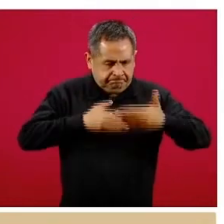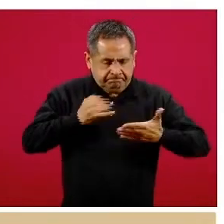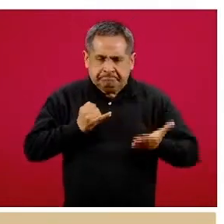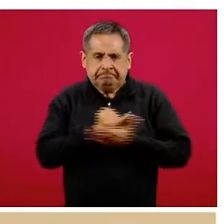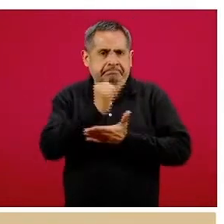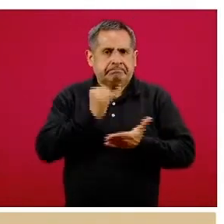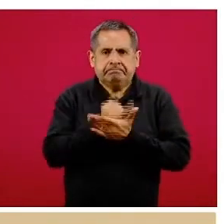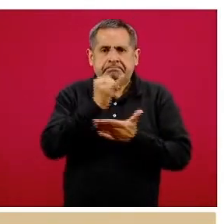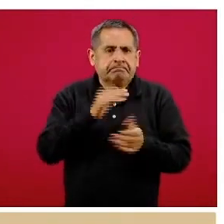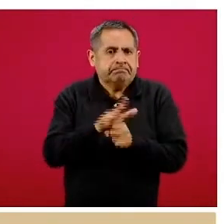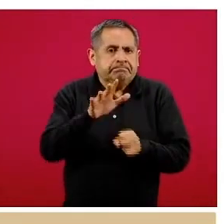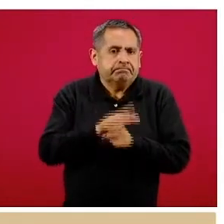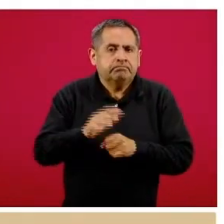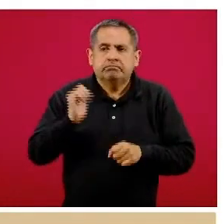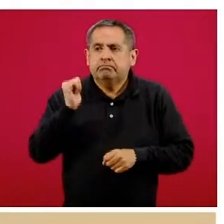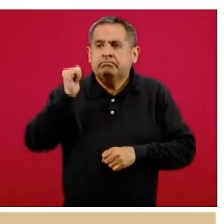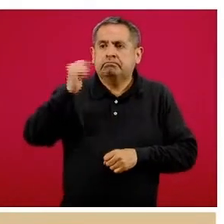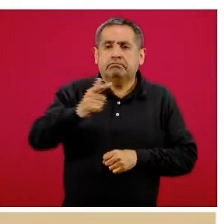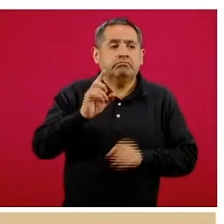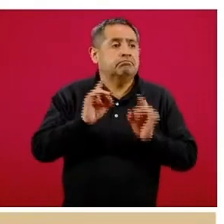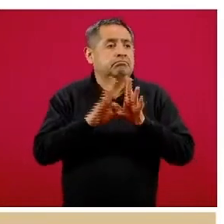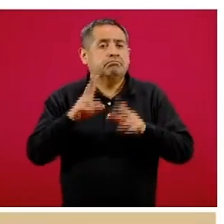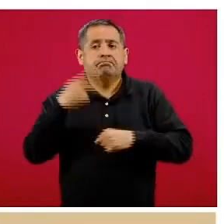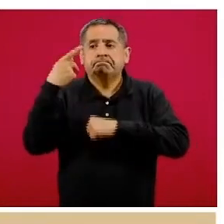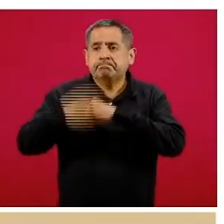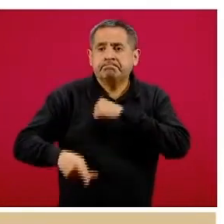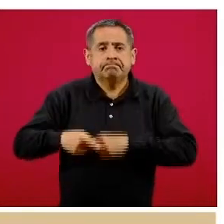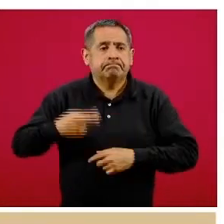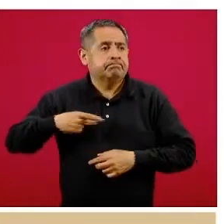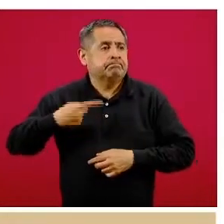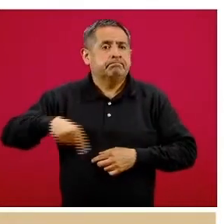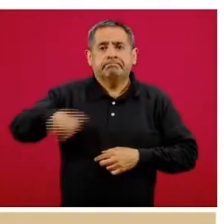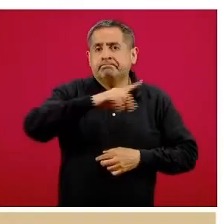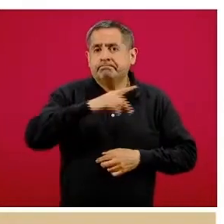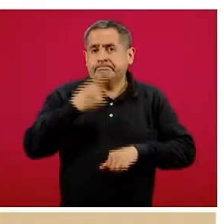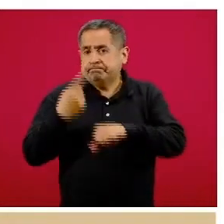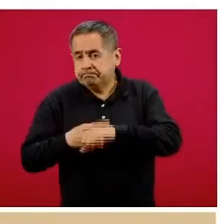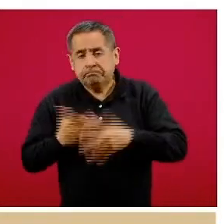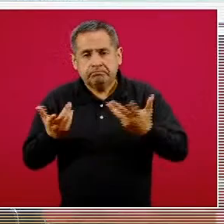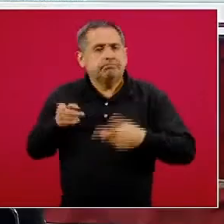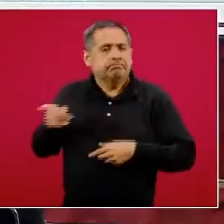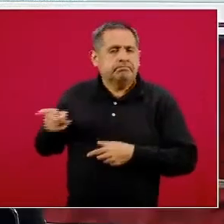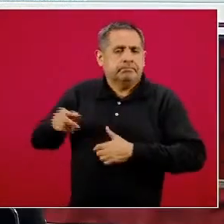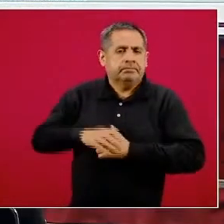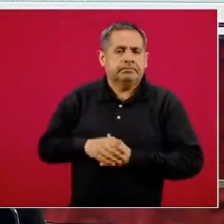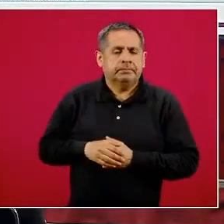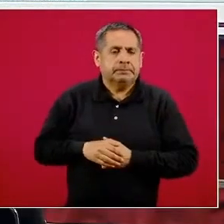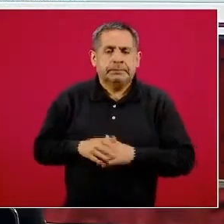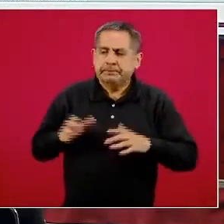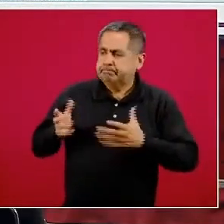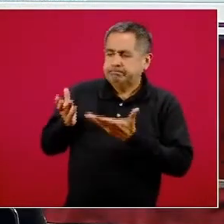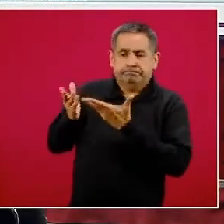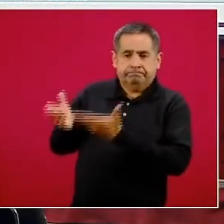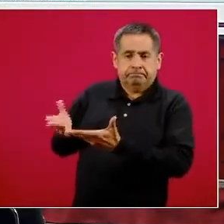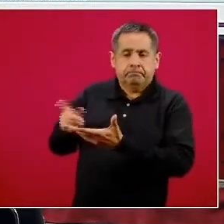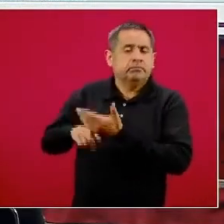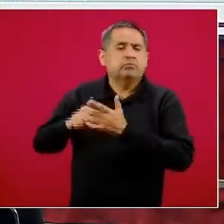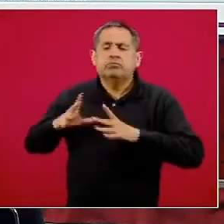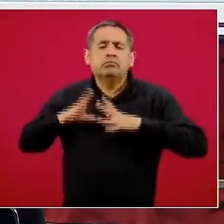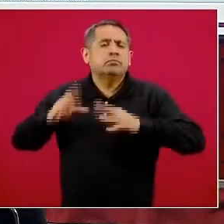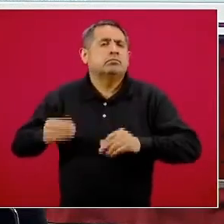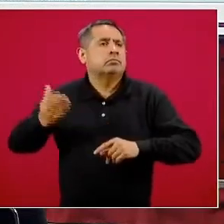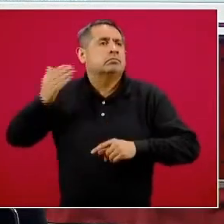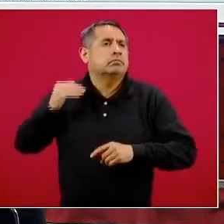evento que pueda realmente ocasionar un daño a la salud de la población. Así como la conocemos en este momento, fue